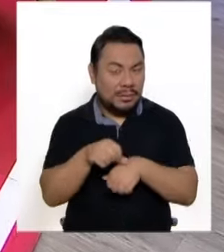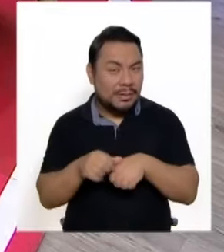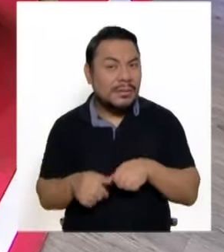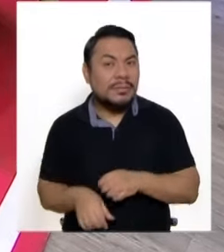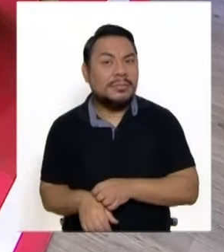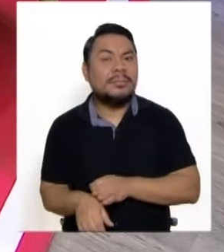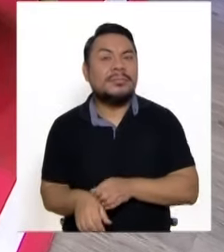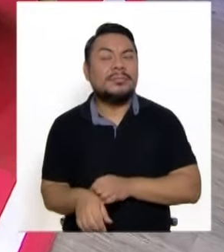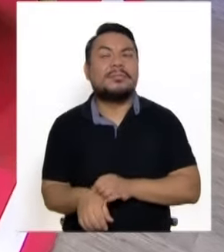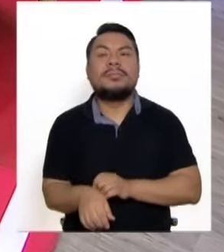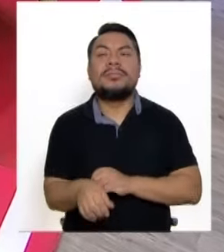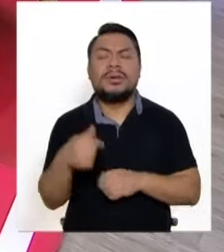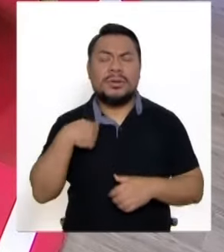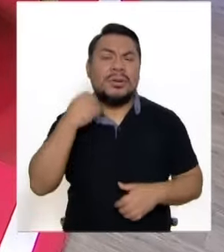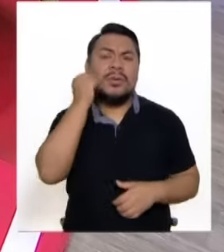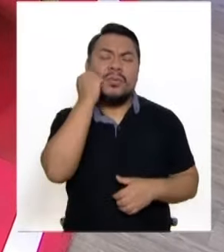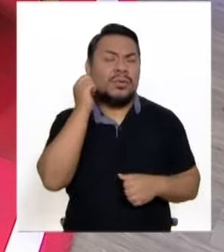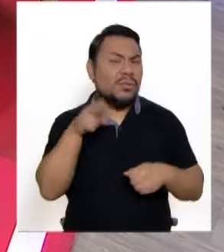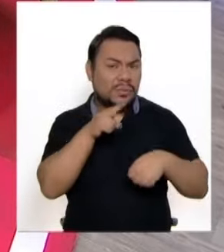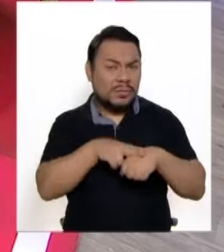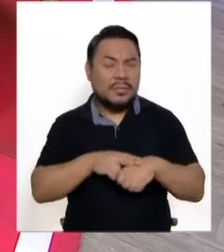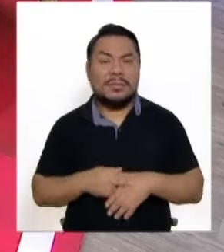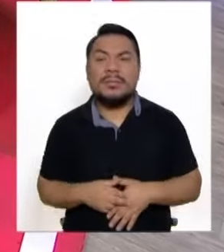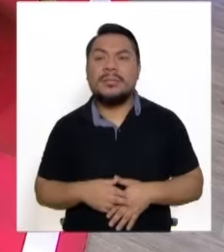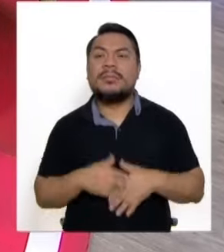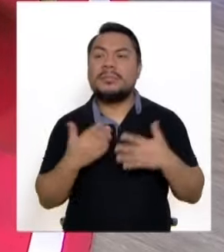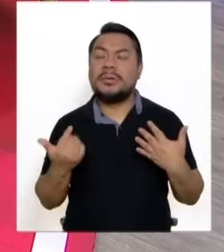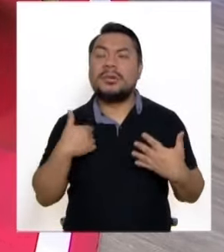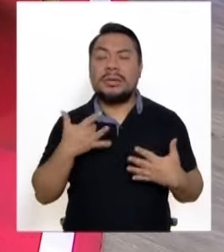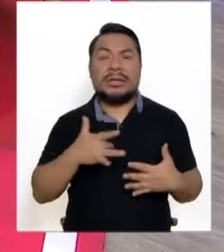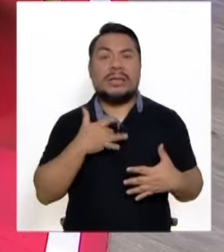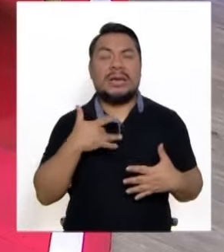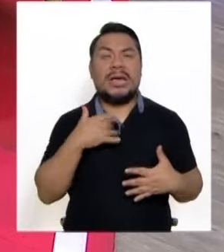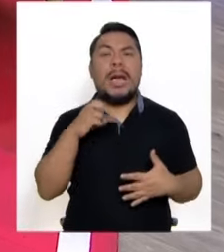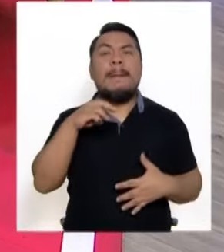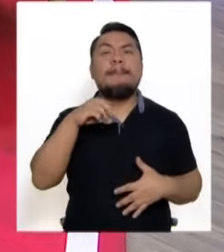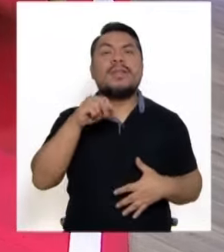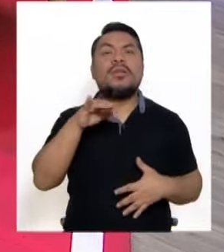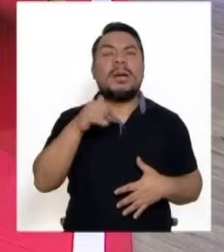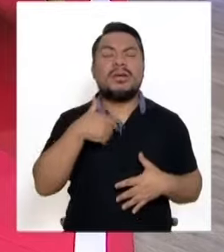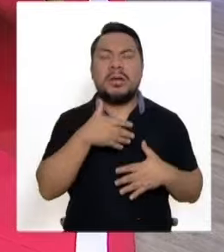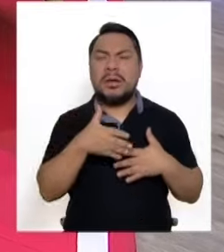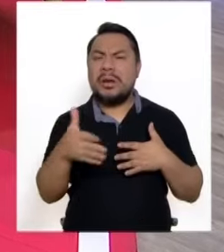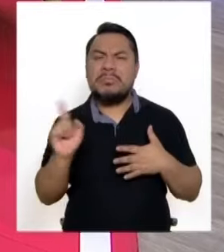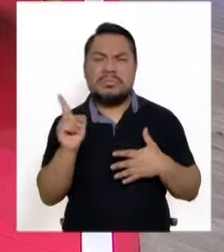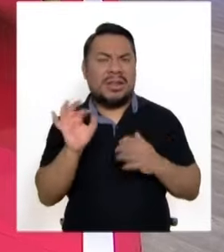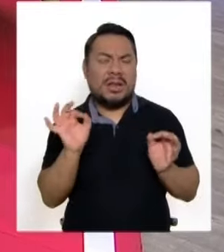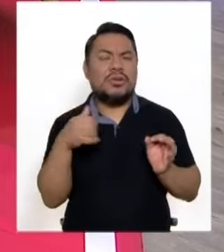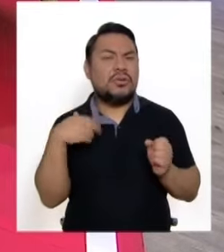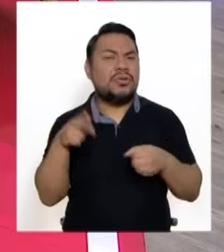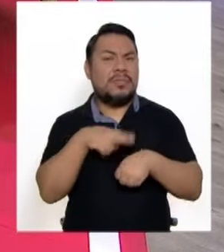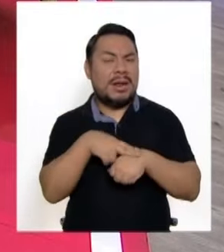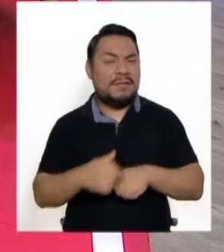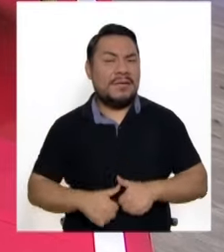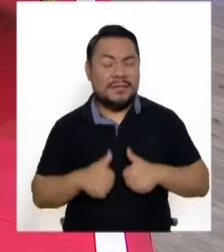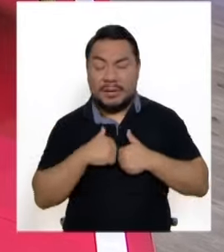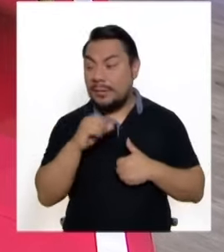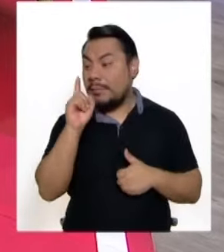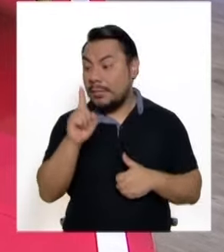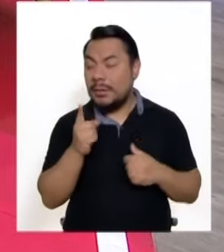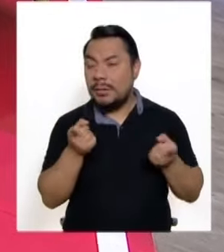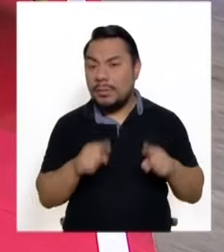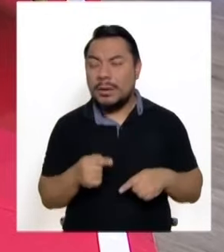arreglando normalmente, o sea, yo no tenía ningún síntoma de menopausa ni nada, una regla normal. pero